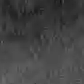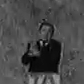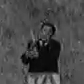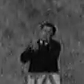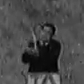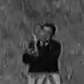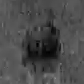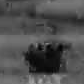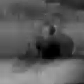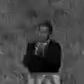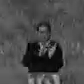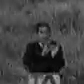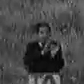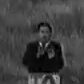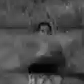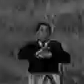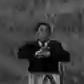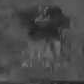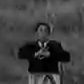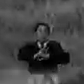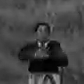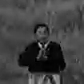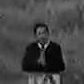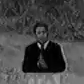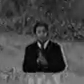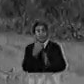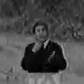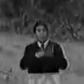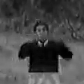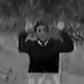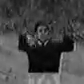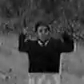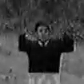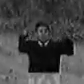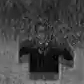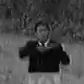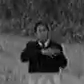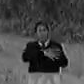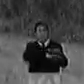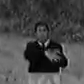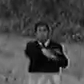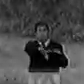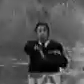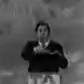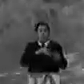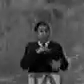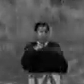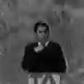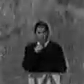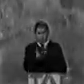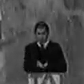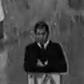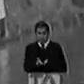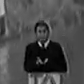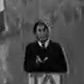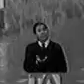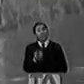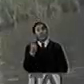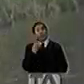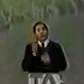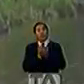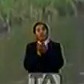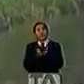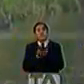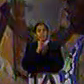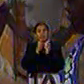que existen son veraneras. En cuanto se producen lluvias, se convierten en lugares intransitables, dejándoles el río como única ruta de